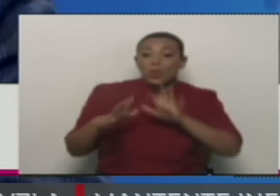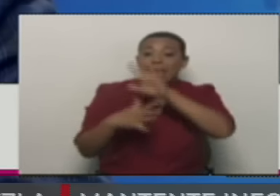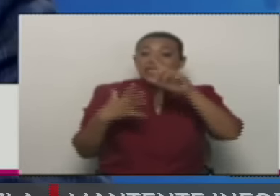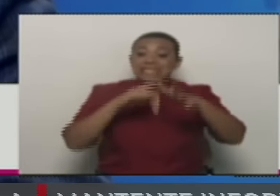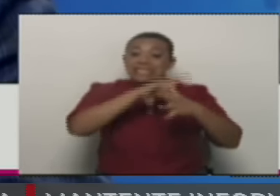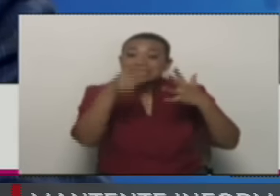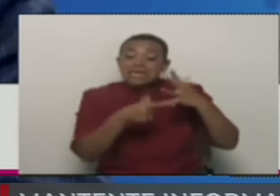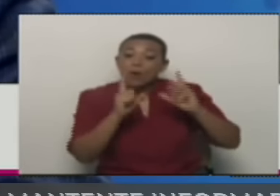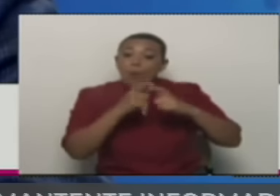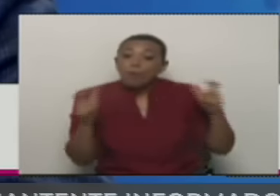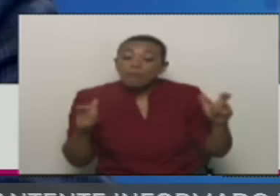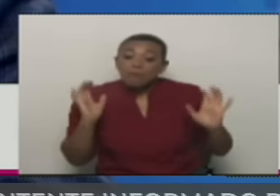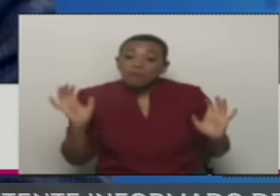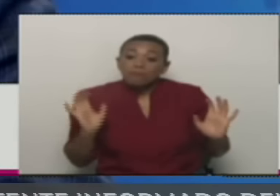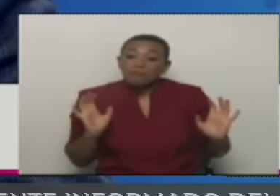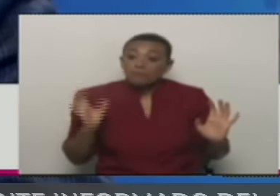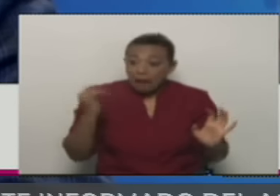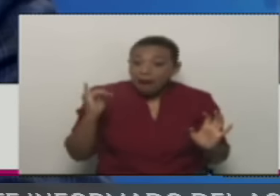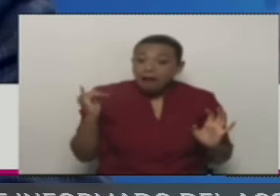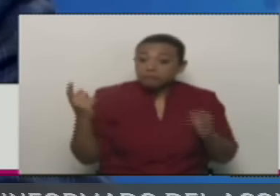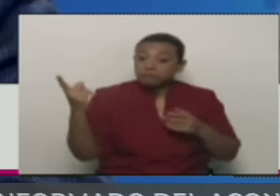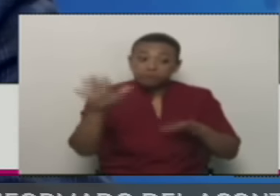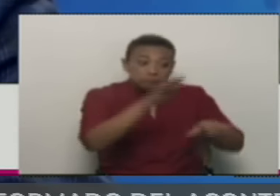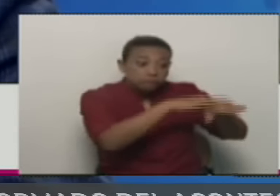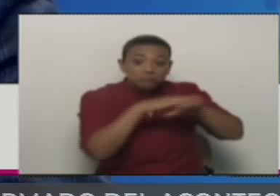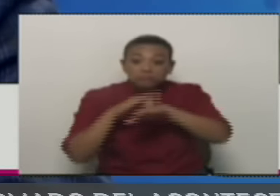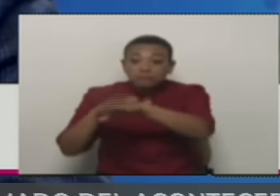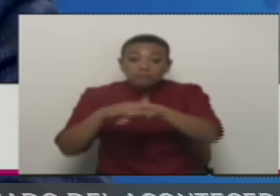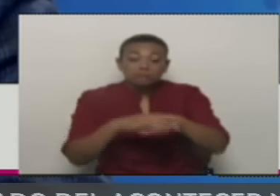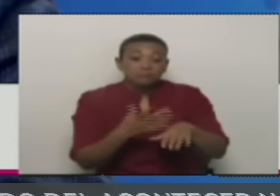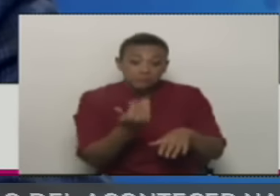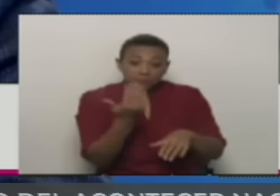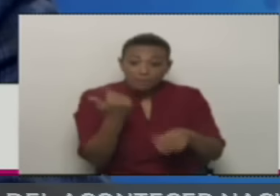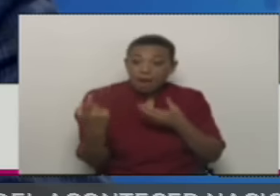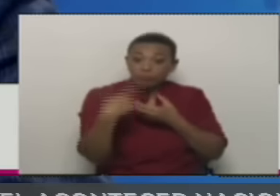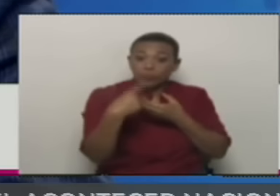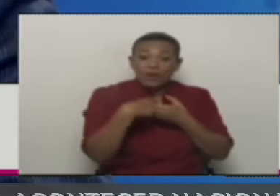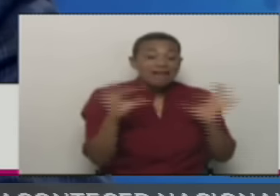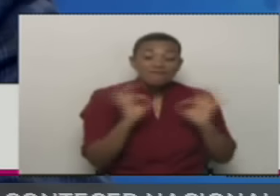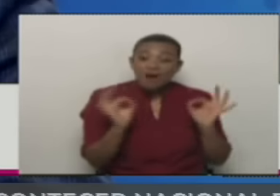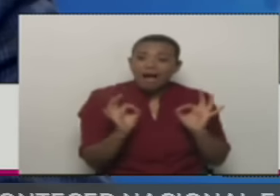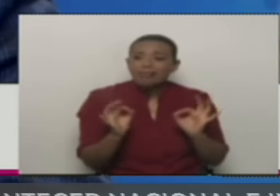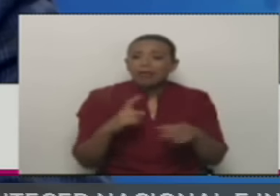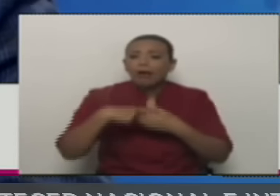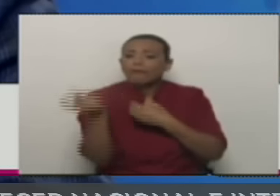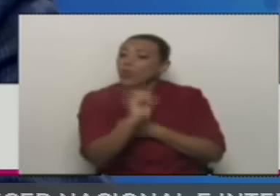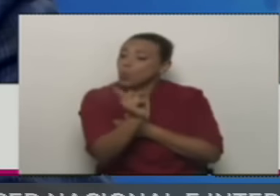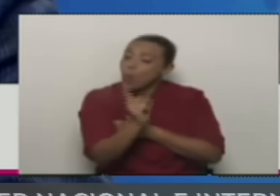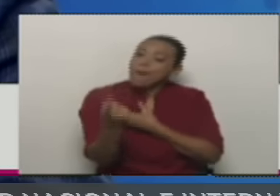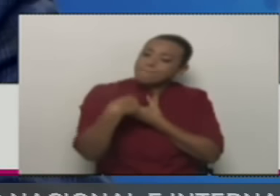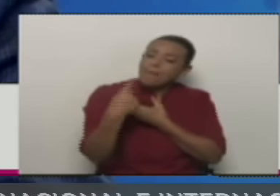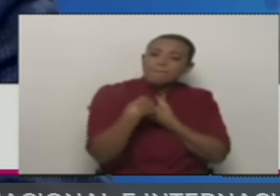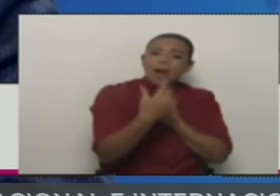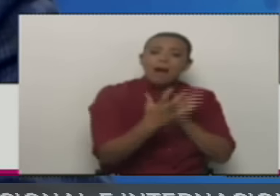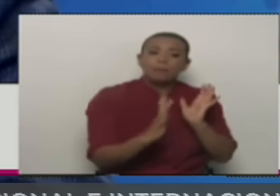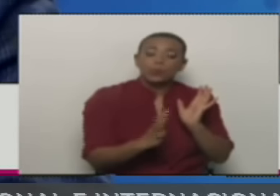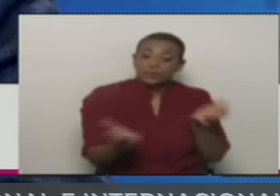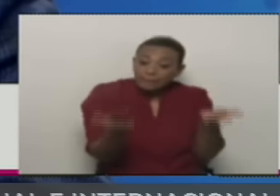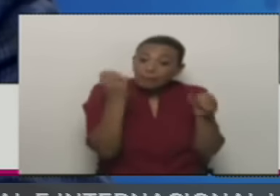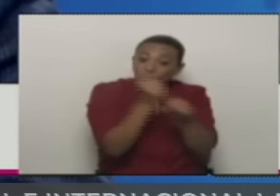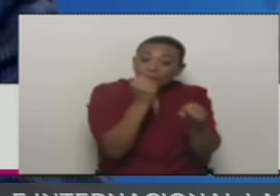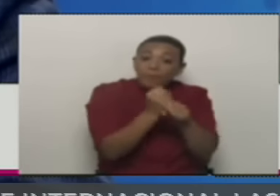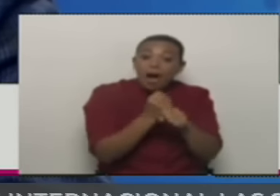ustedes levantaron a Reyes Reyes, Alejandro Terán. Que no falte nadie, convoquen a todos. Inclusive,